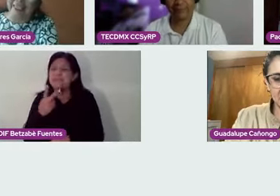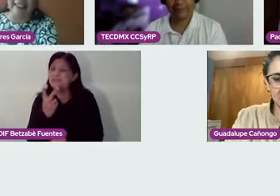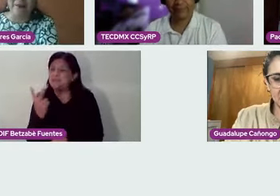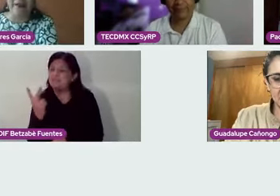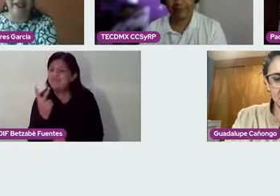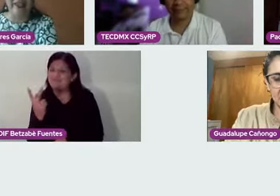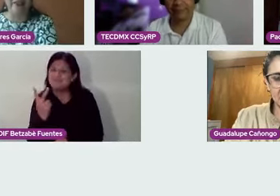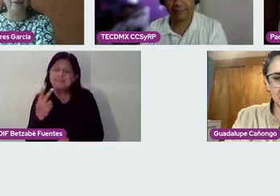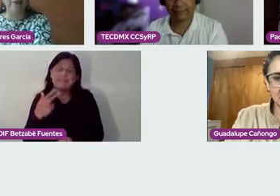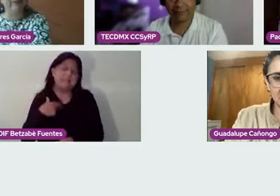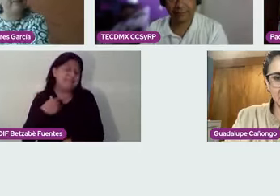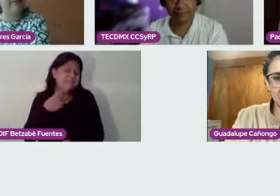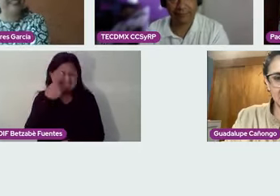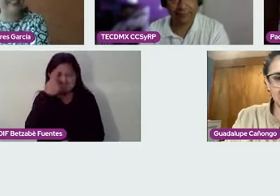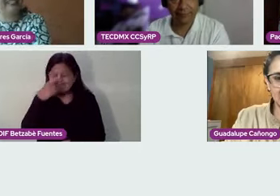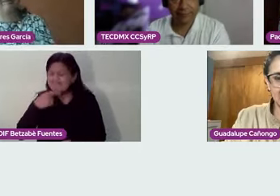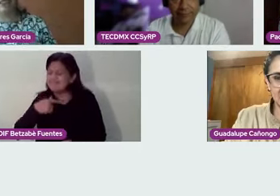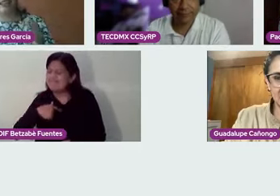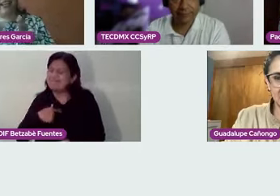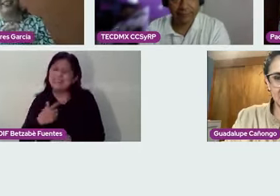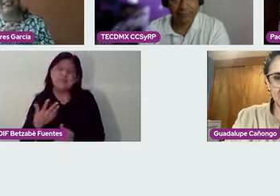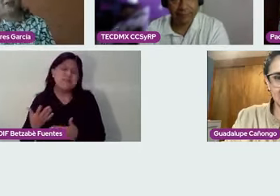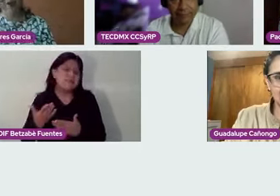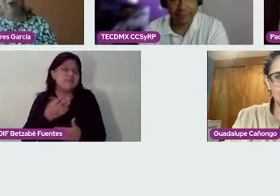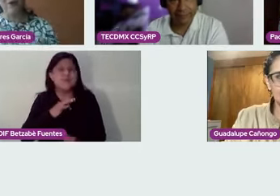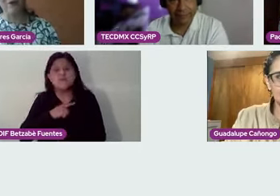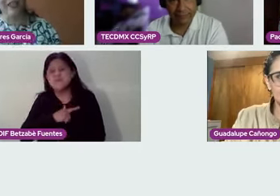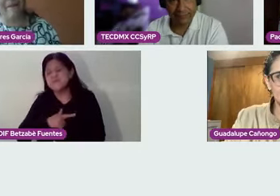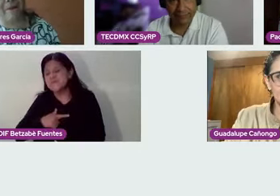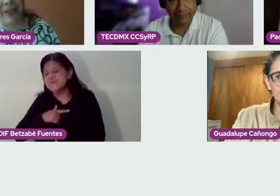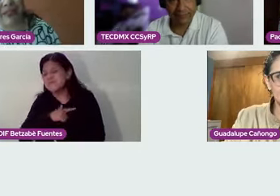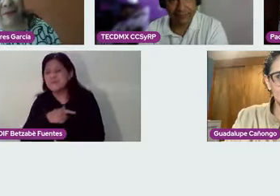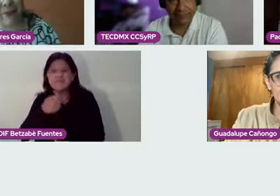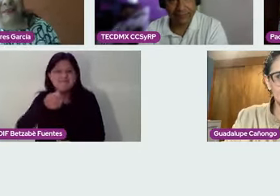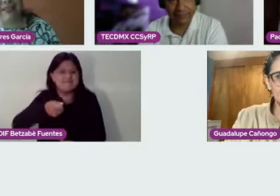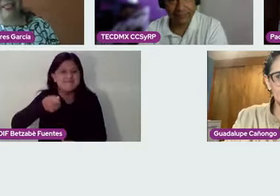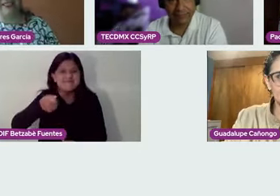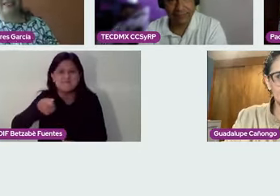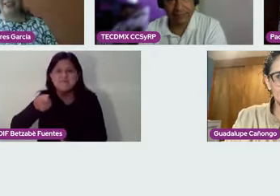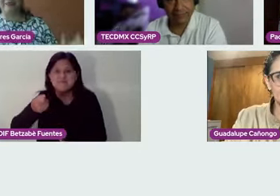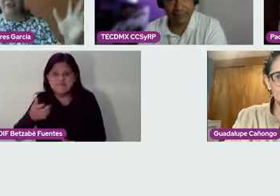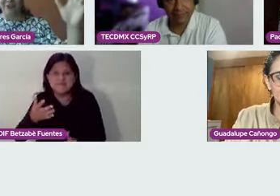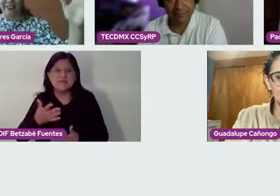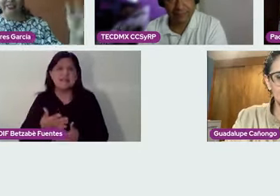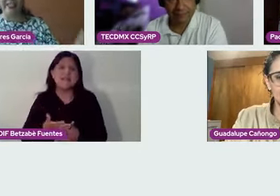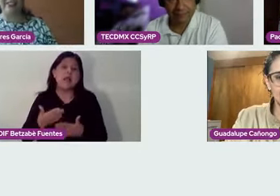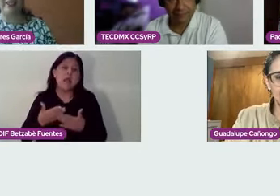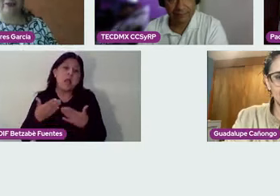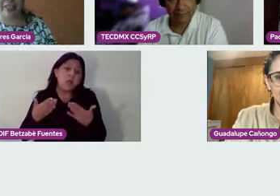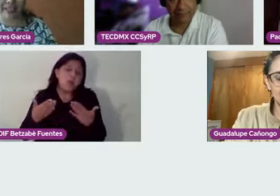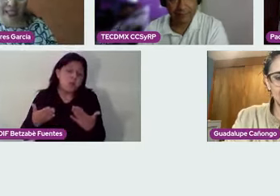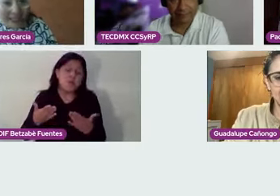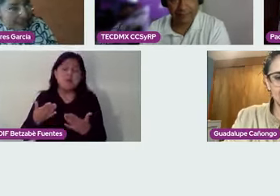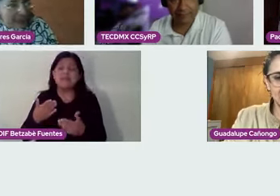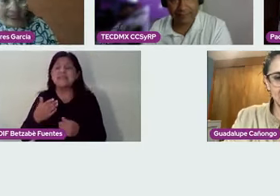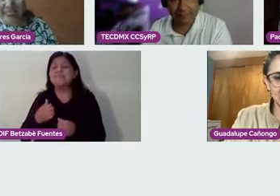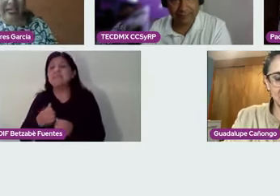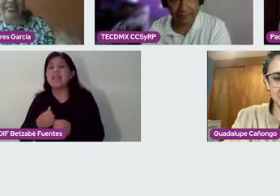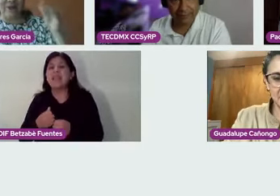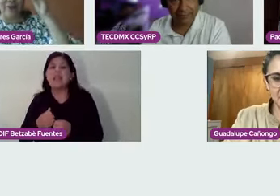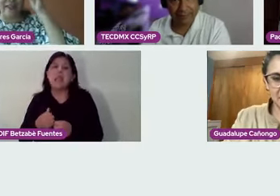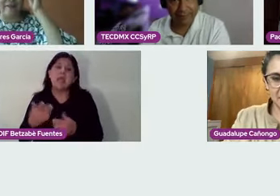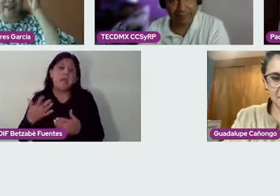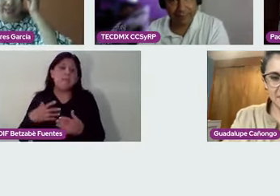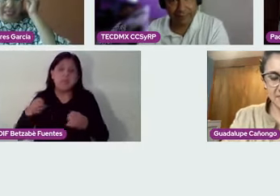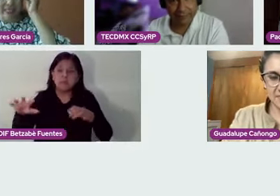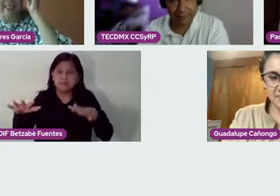de este Tribunal de Relaciones Públicas. Muchísimas gracias, como siempre, por hacer posible estas transmisiones desde lo digital. Les